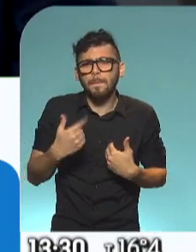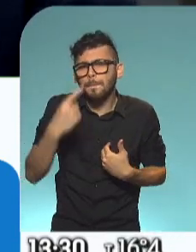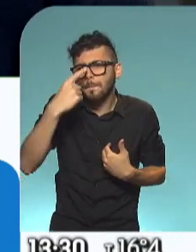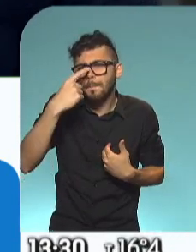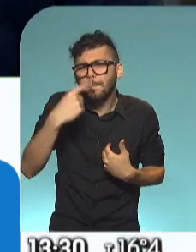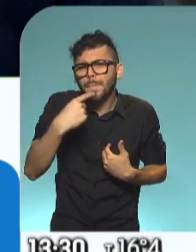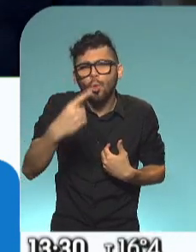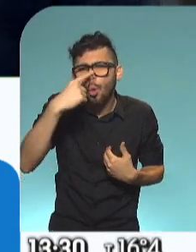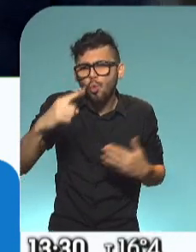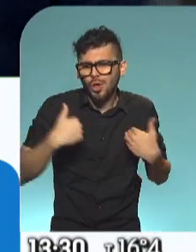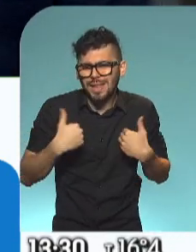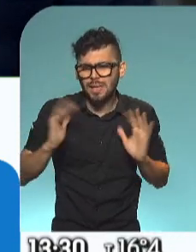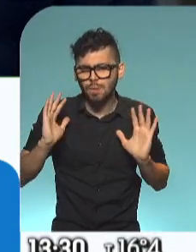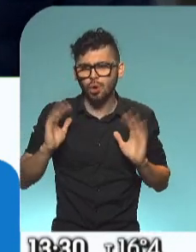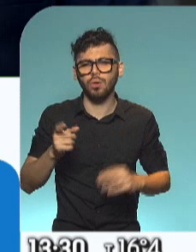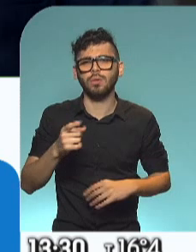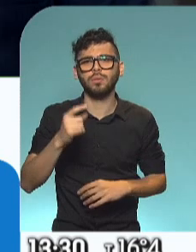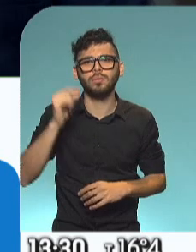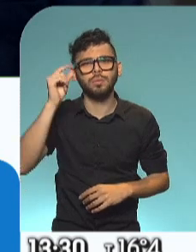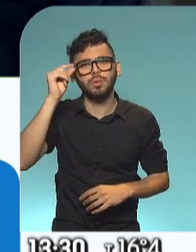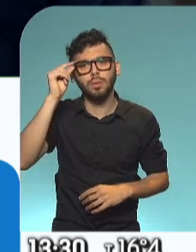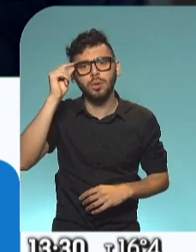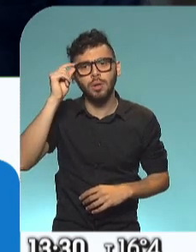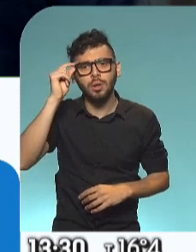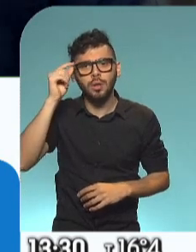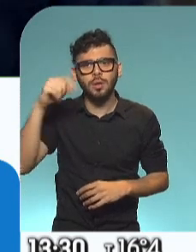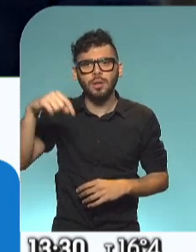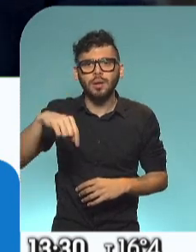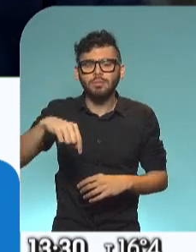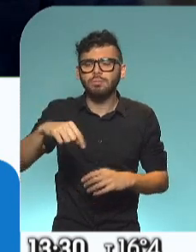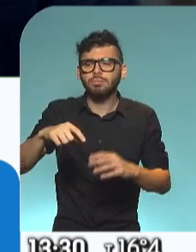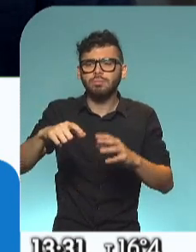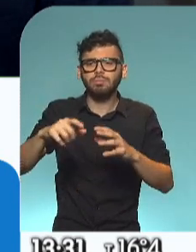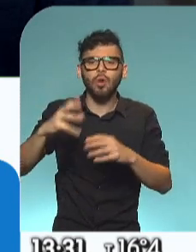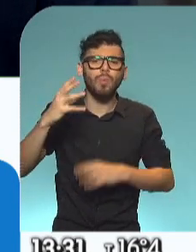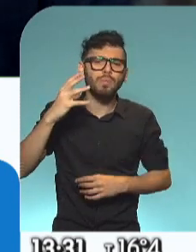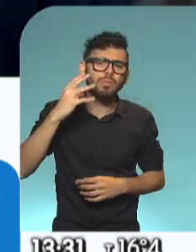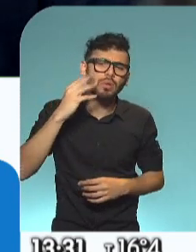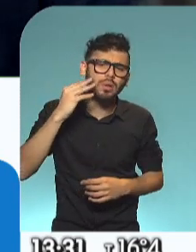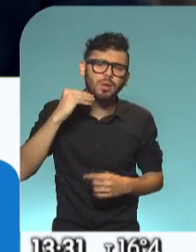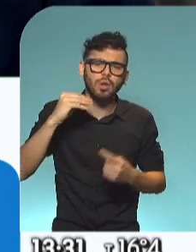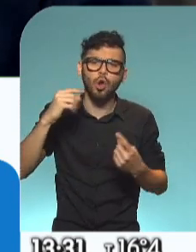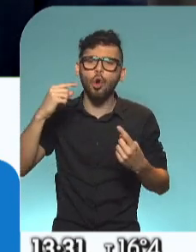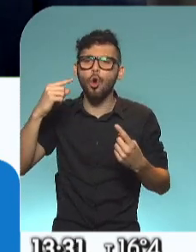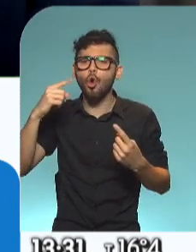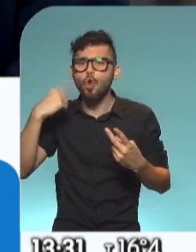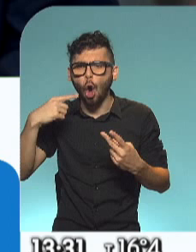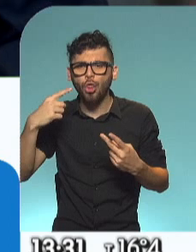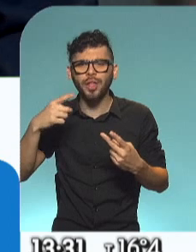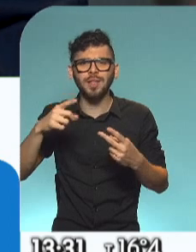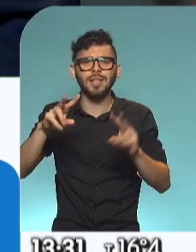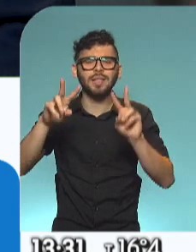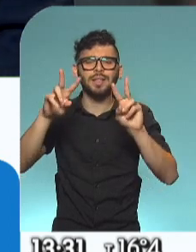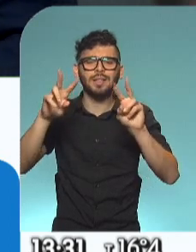lo menos. ¿Qué reflexión le merece lo que está pasando en el Reino Unido, en Londres, con el tema del